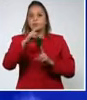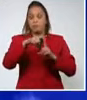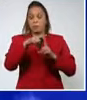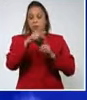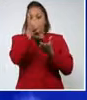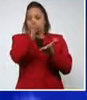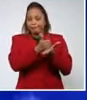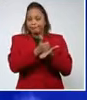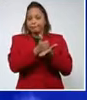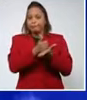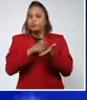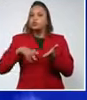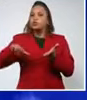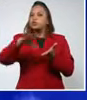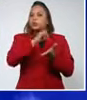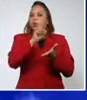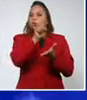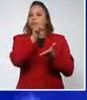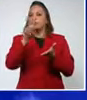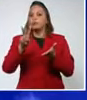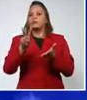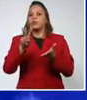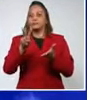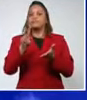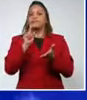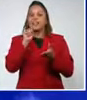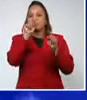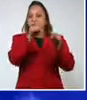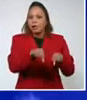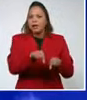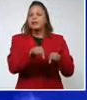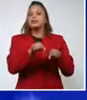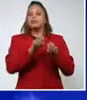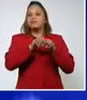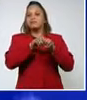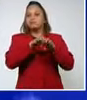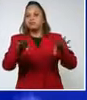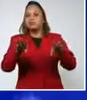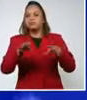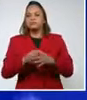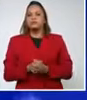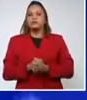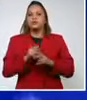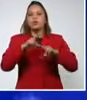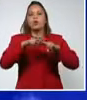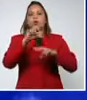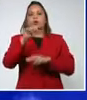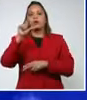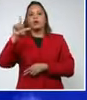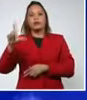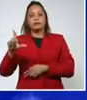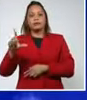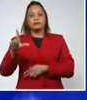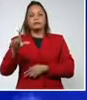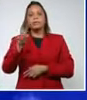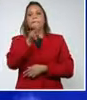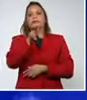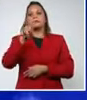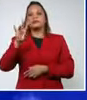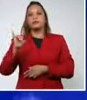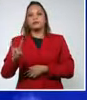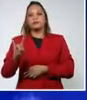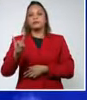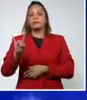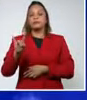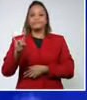todos, es donde ellos han tenido una transmisión. Holguín, con 29 casos